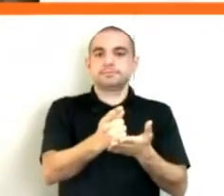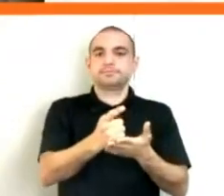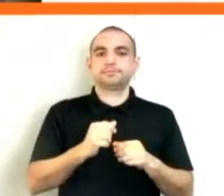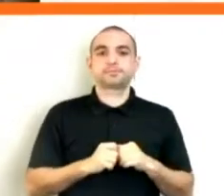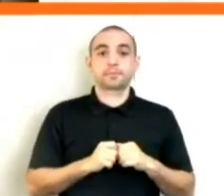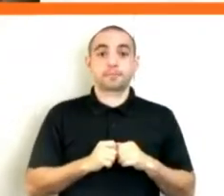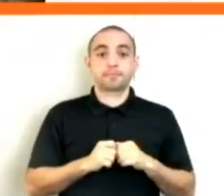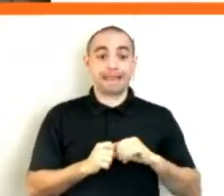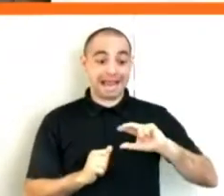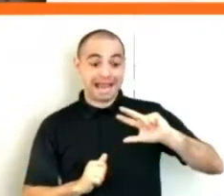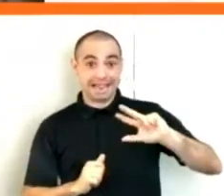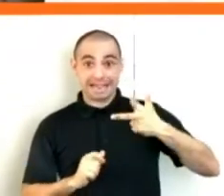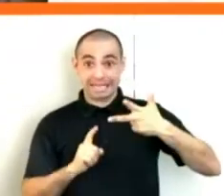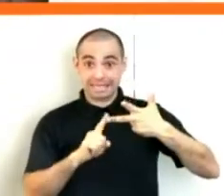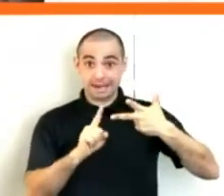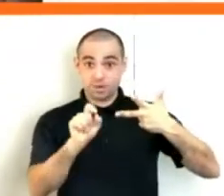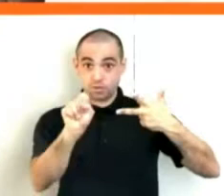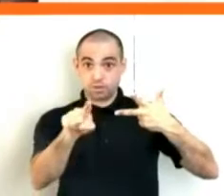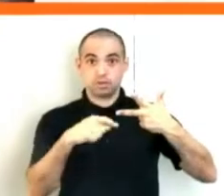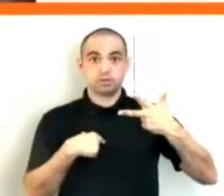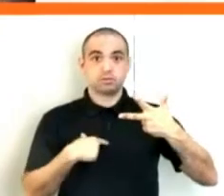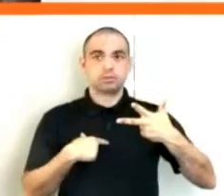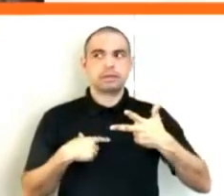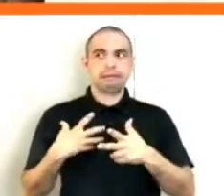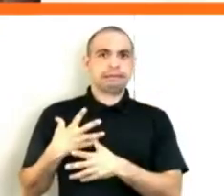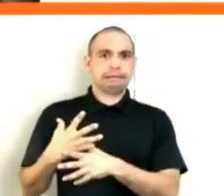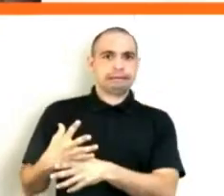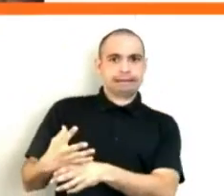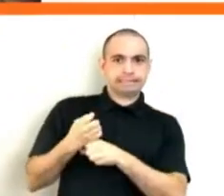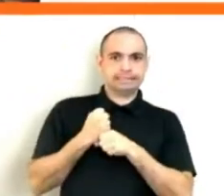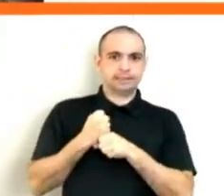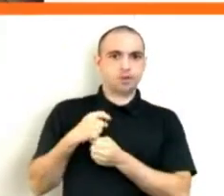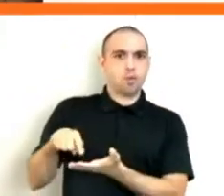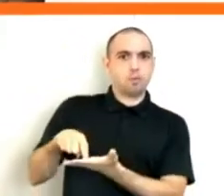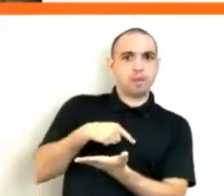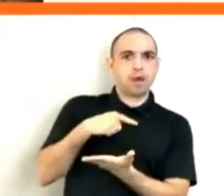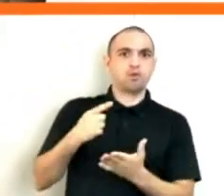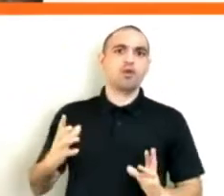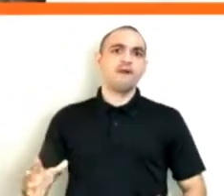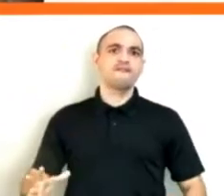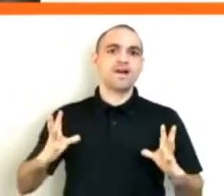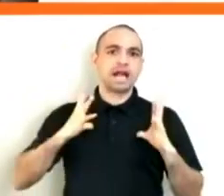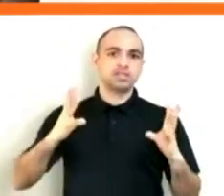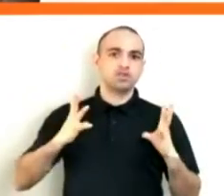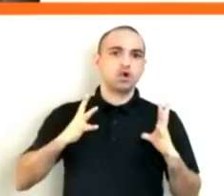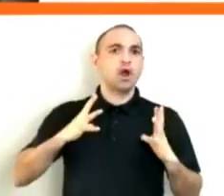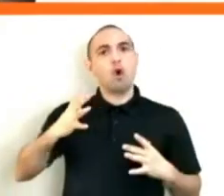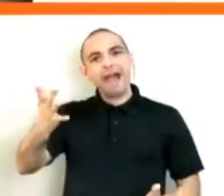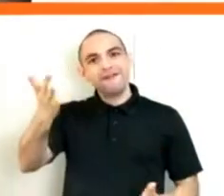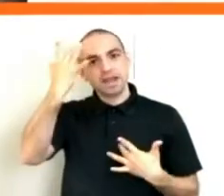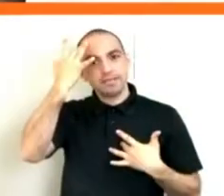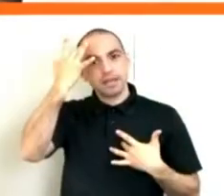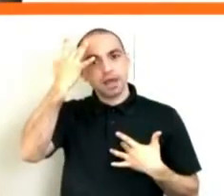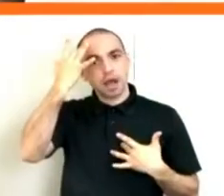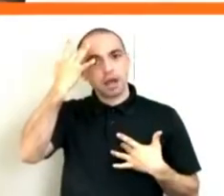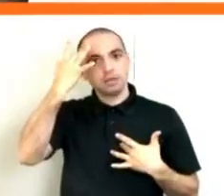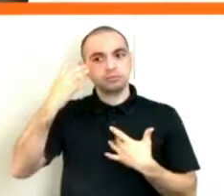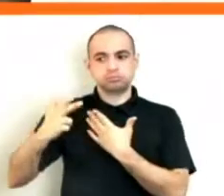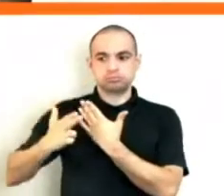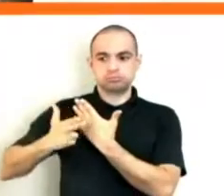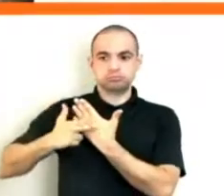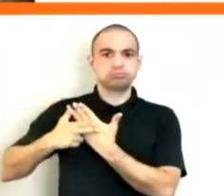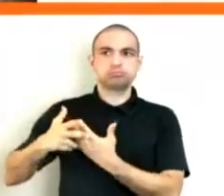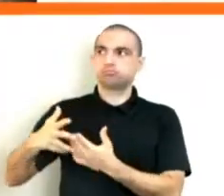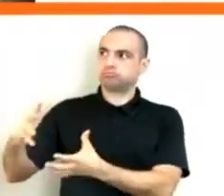La tercera pregunta es, ¿recibió pago por vacaciones o enfermedad no reportadas anteriormente? Importante, esa